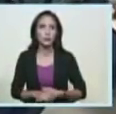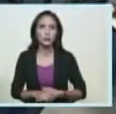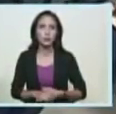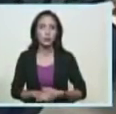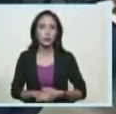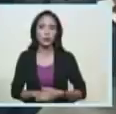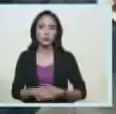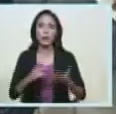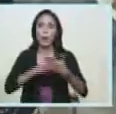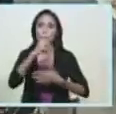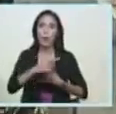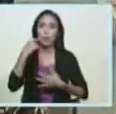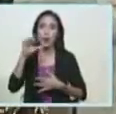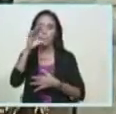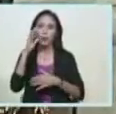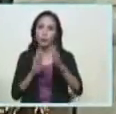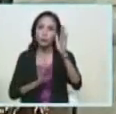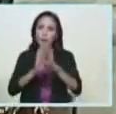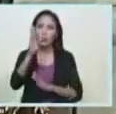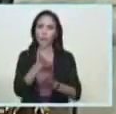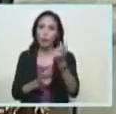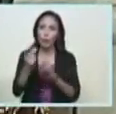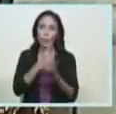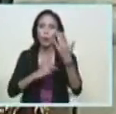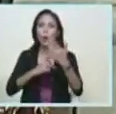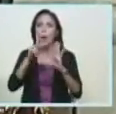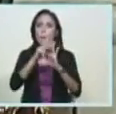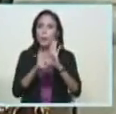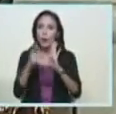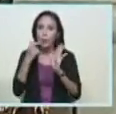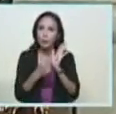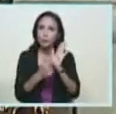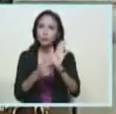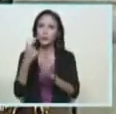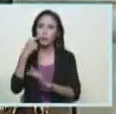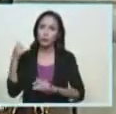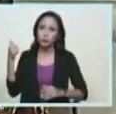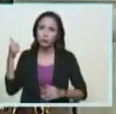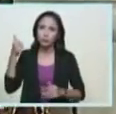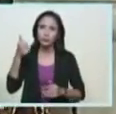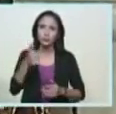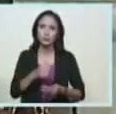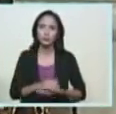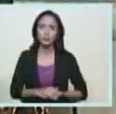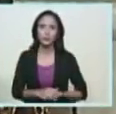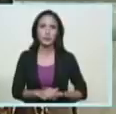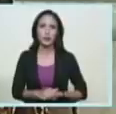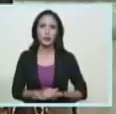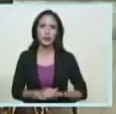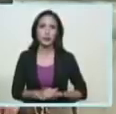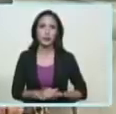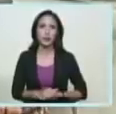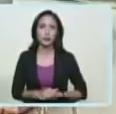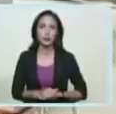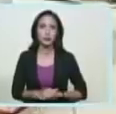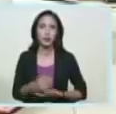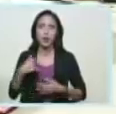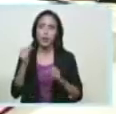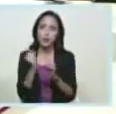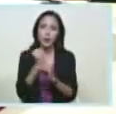económica y de crecimiento económico programa que hemos venido elaborando de